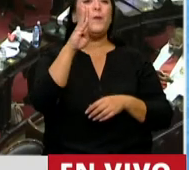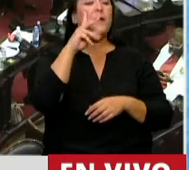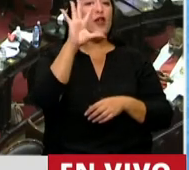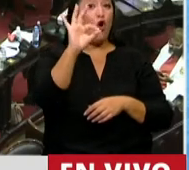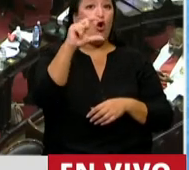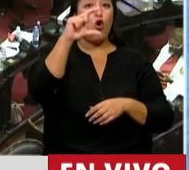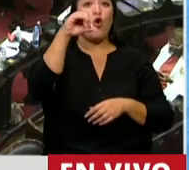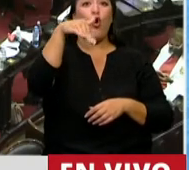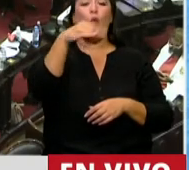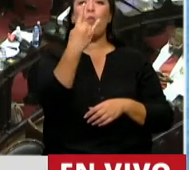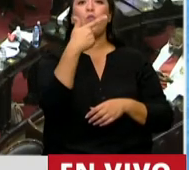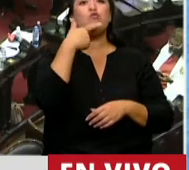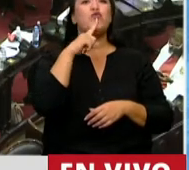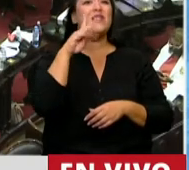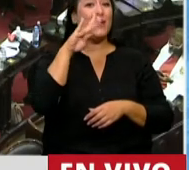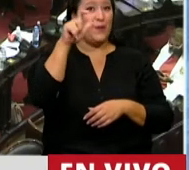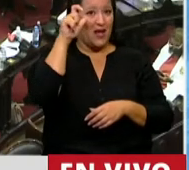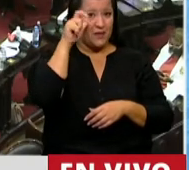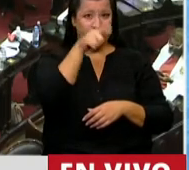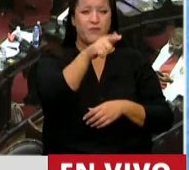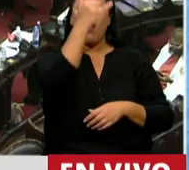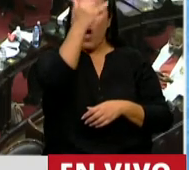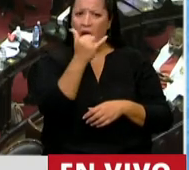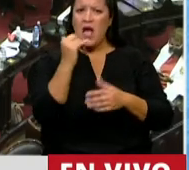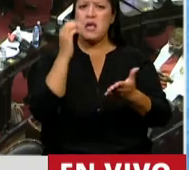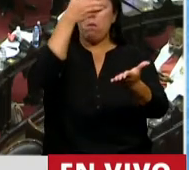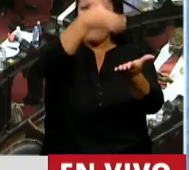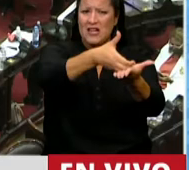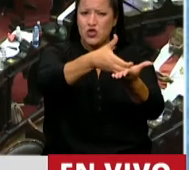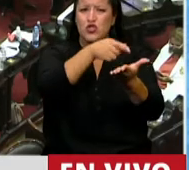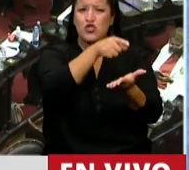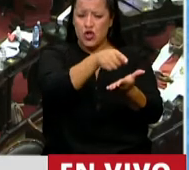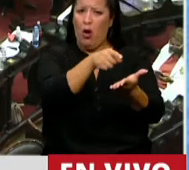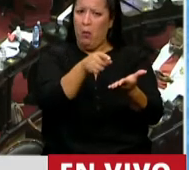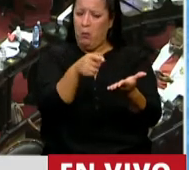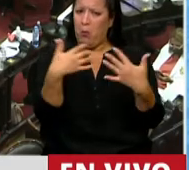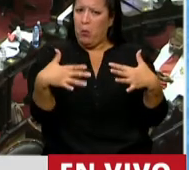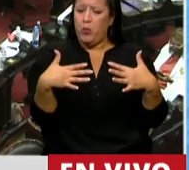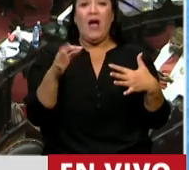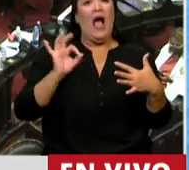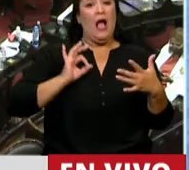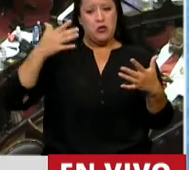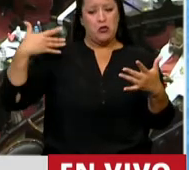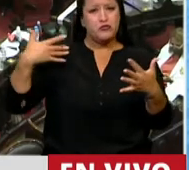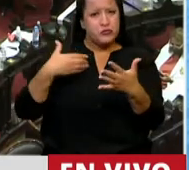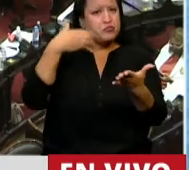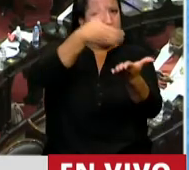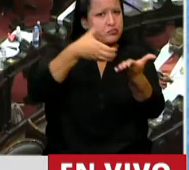otros, cuenta con inversiones verdaderamente notables en los últimos años